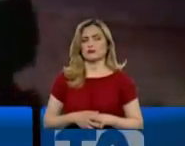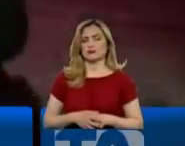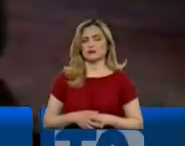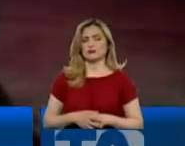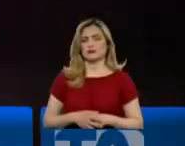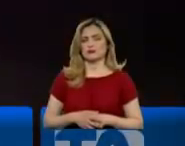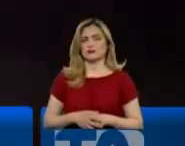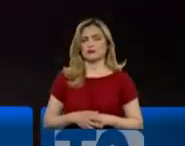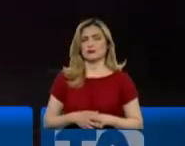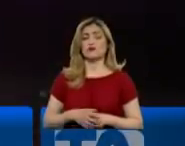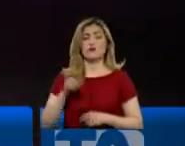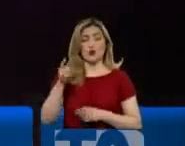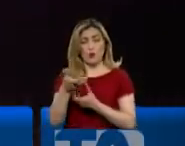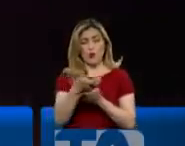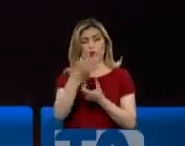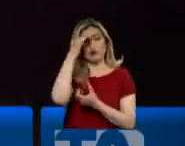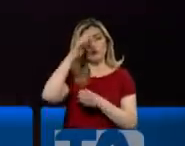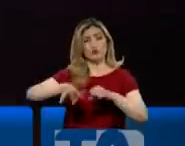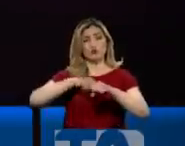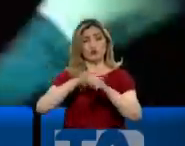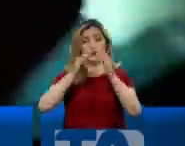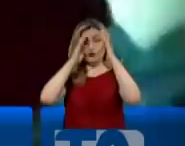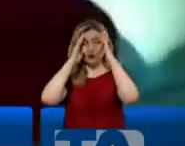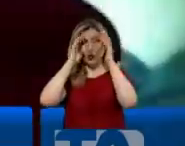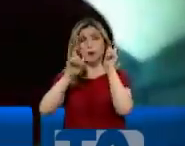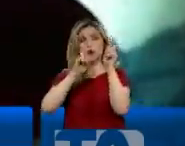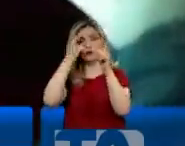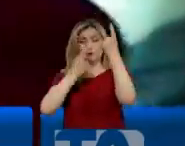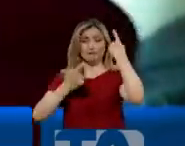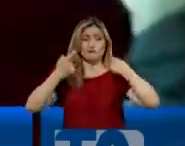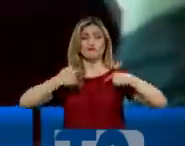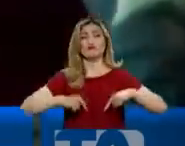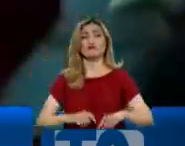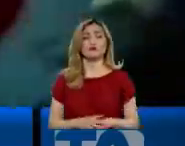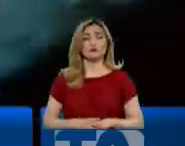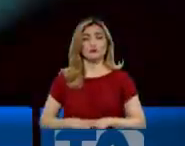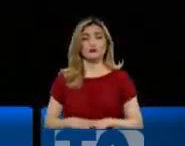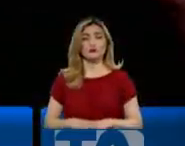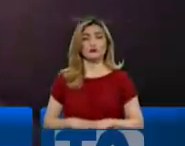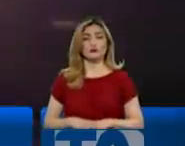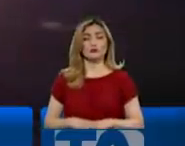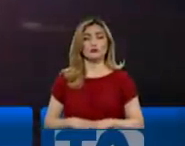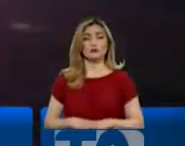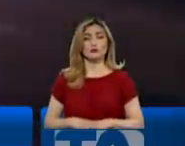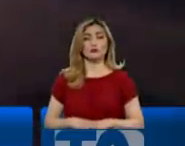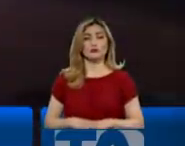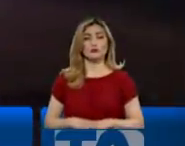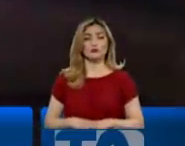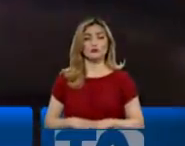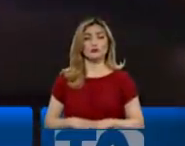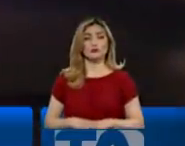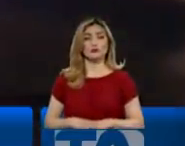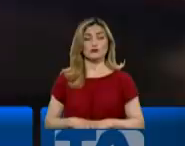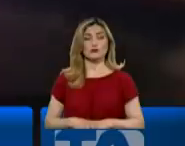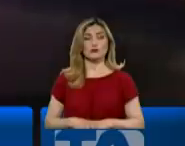aquí los compañeros y los bomberos y policía nacional brindaron la atención pertinente a las personas involucradas en el accidente y para evitar que las llamas